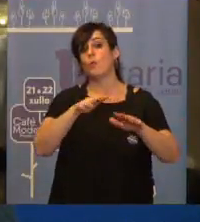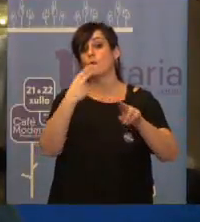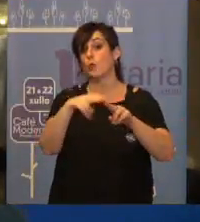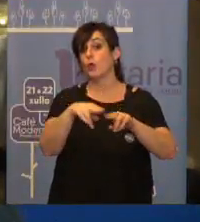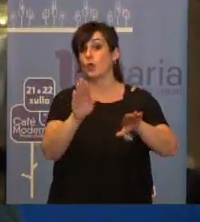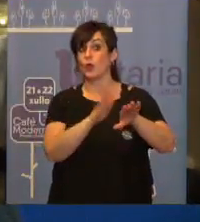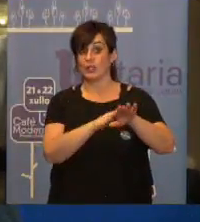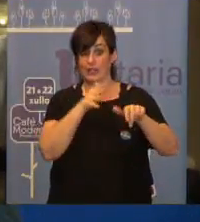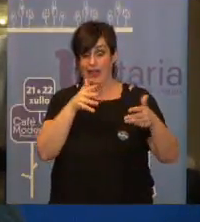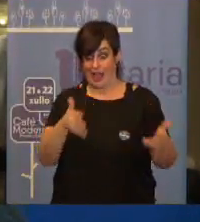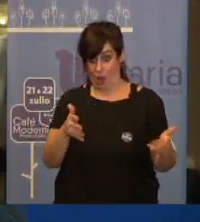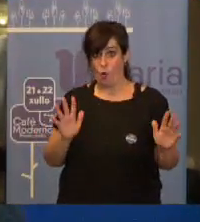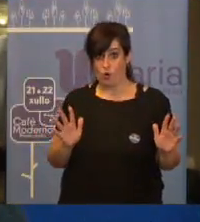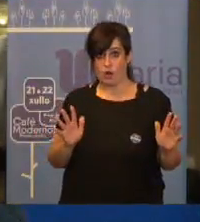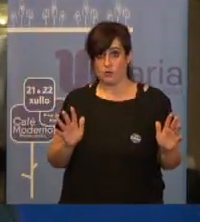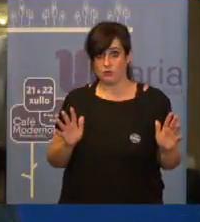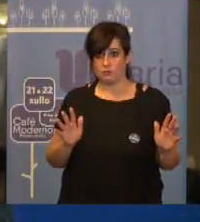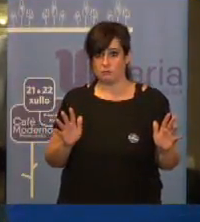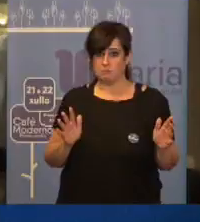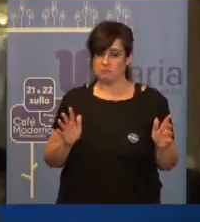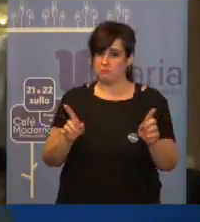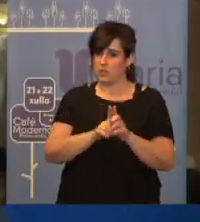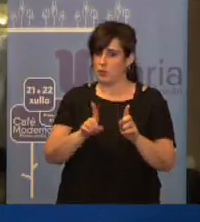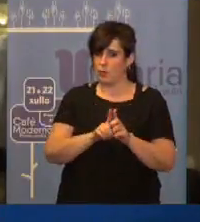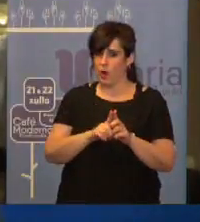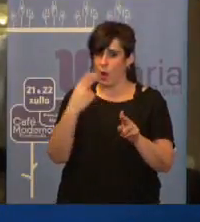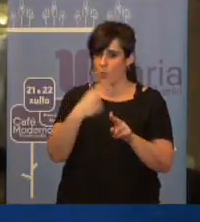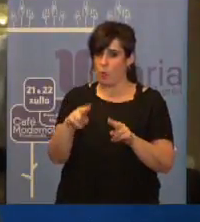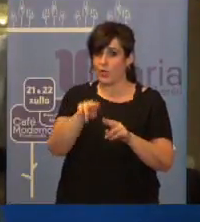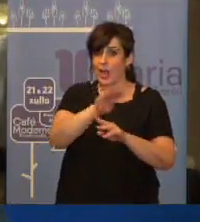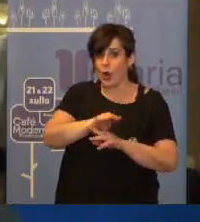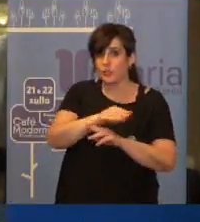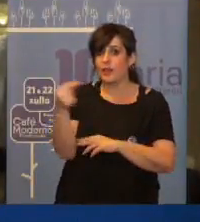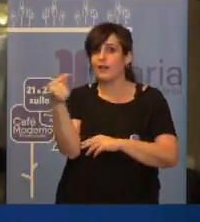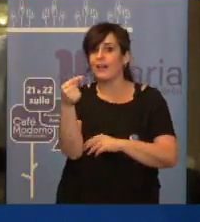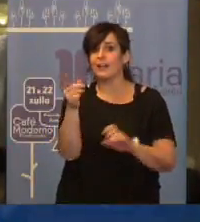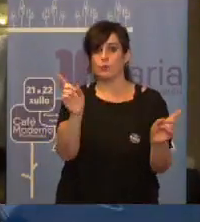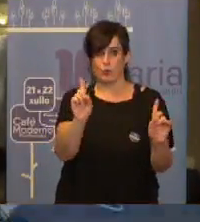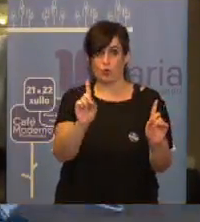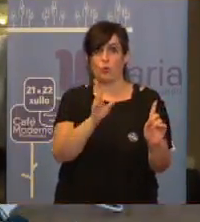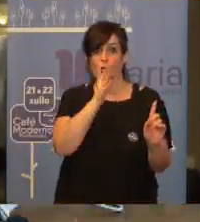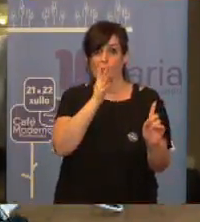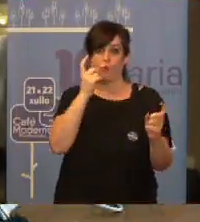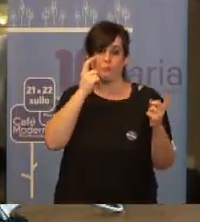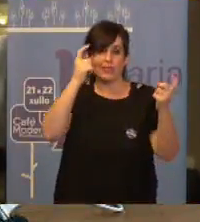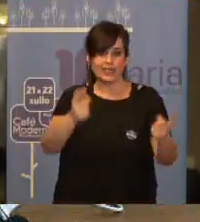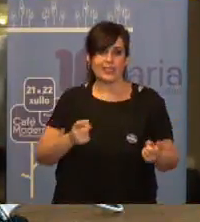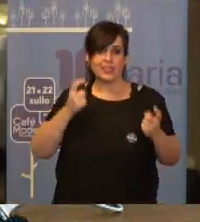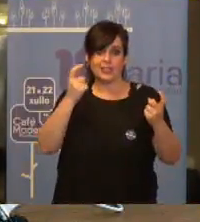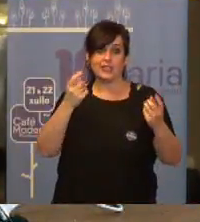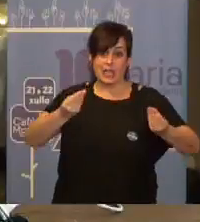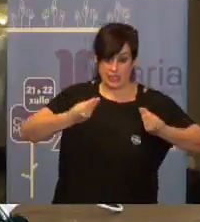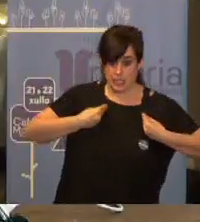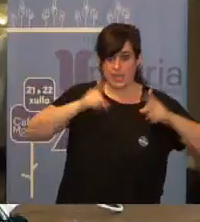onde entendo ahora, pois é unha política conservadora, non un sentido non negativo, sino no sentido de que se trata de defender precisamente pois, a sanidade, a